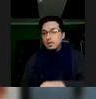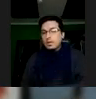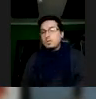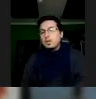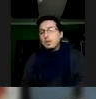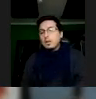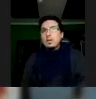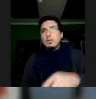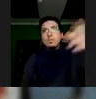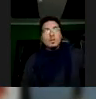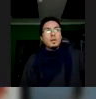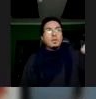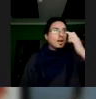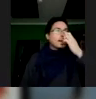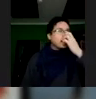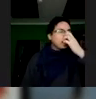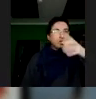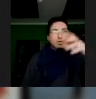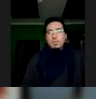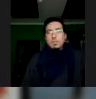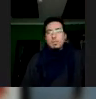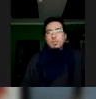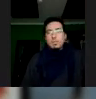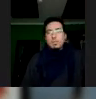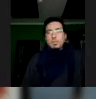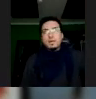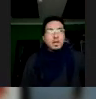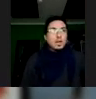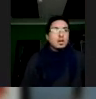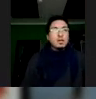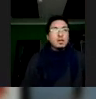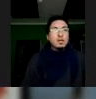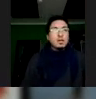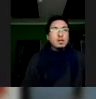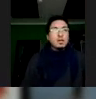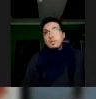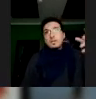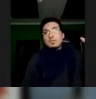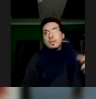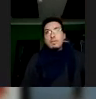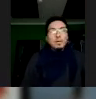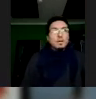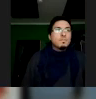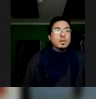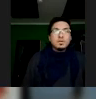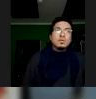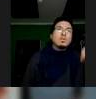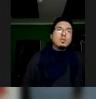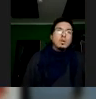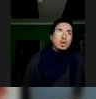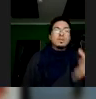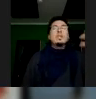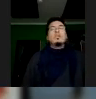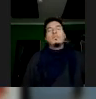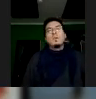ustedes tienen que anotar. Obviamente para no cargar tanto el PPT con tanta palabrería y que no se vea así como tan fome, por eso